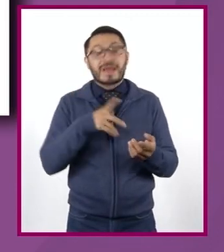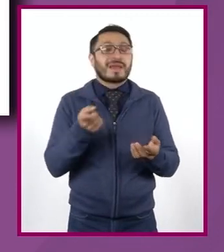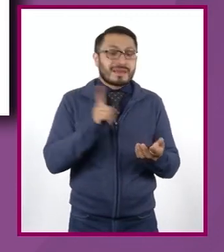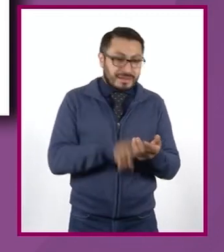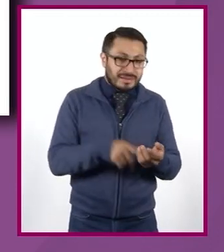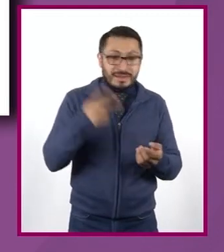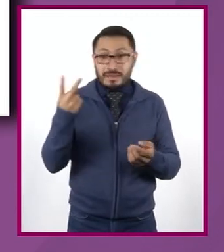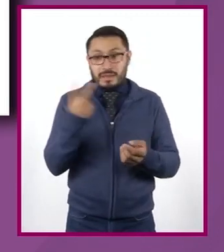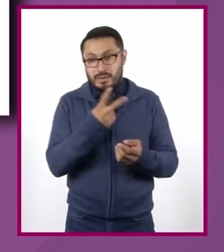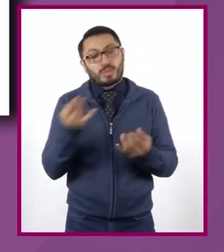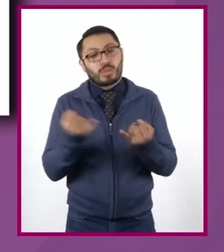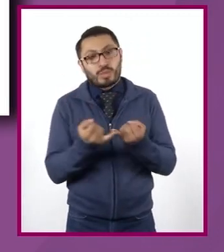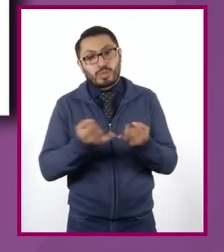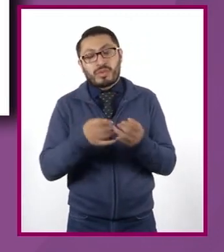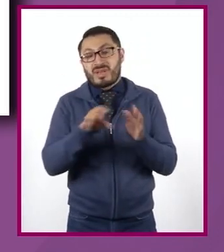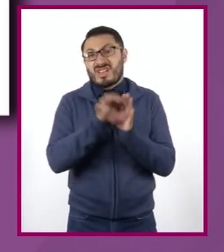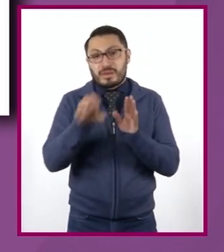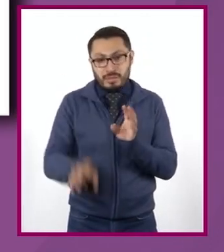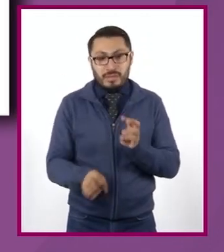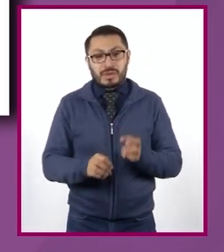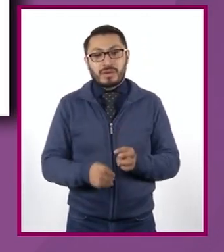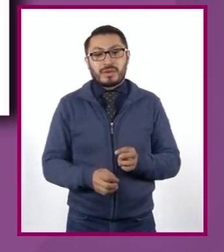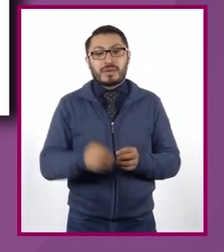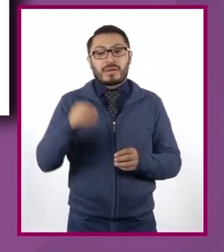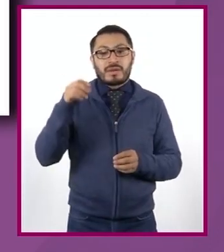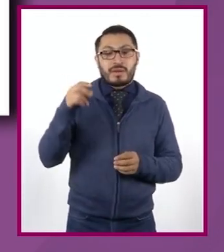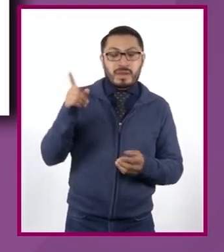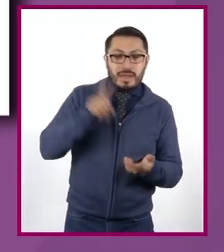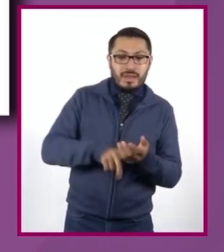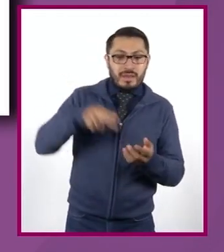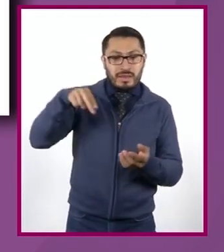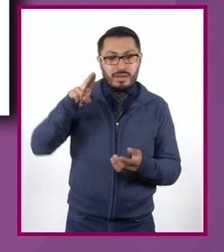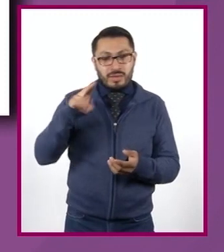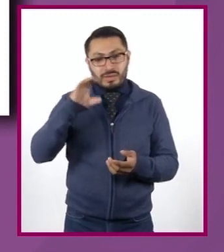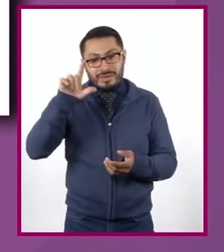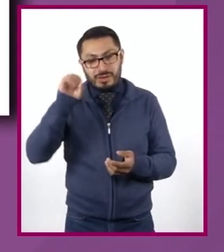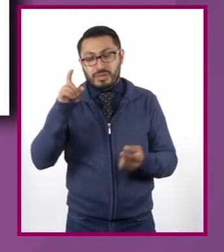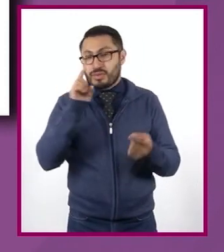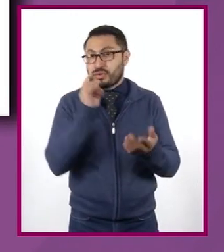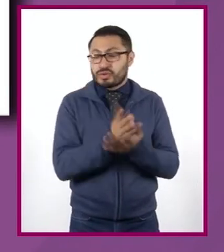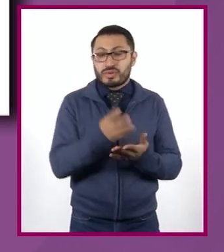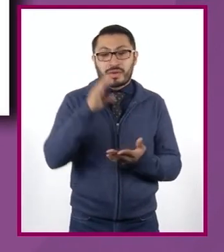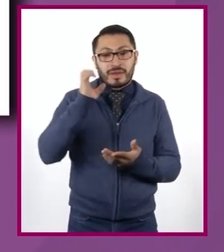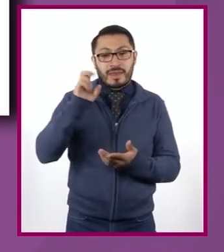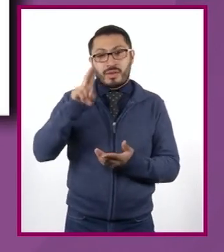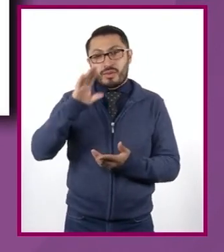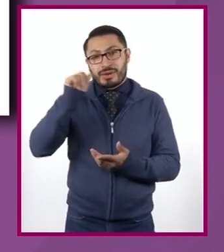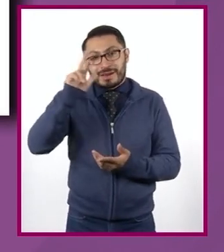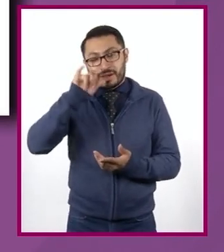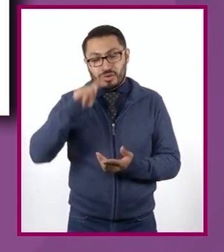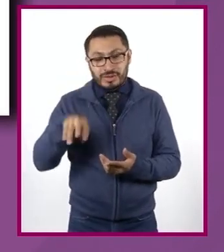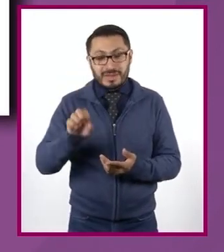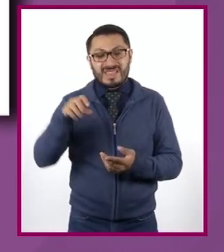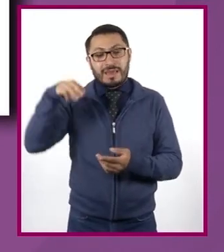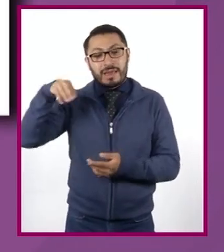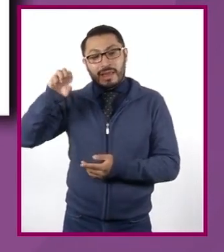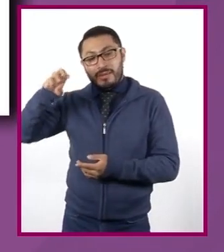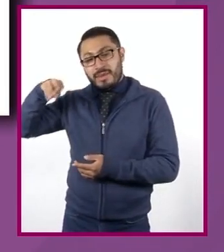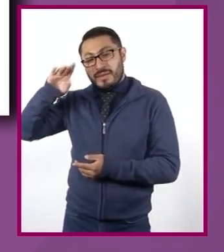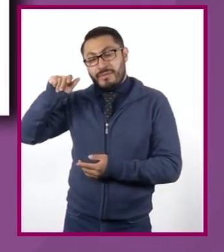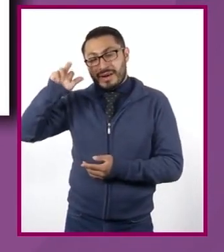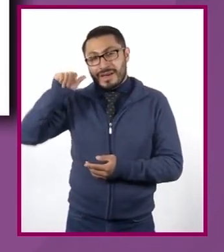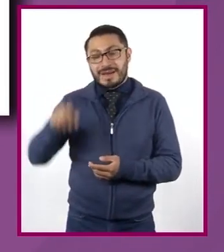dos lo tienen. Por ejemplo, el núcleo solo lo tiene la eucarionte, la membrana y el citoplasma las